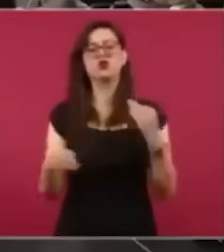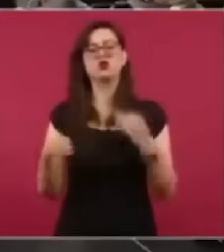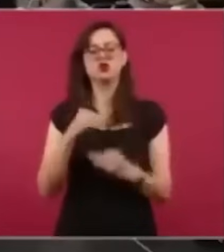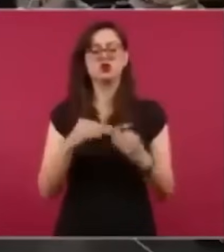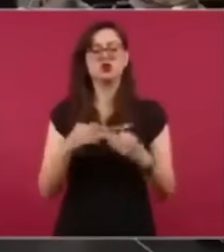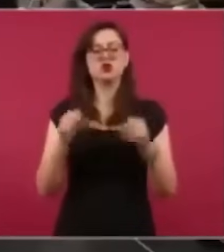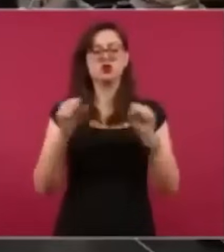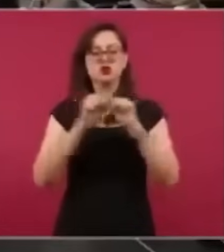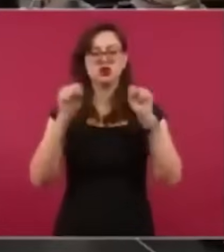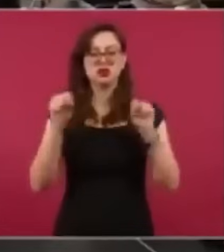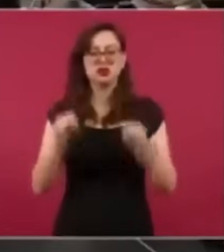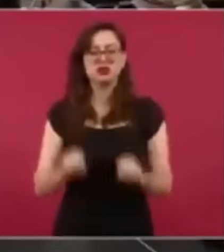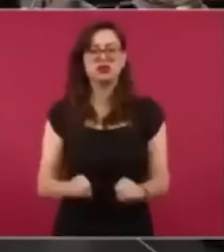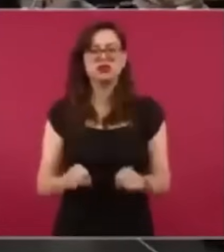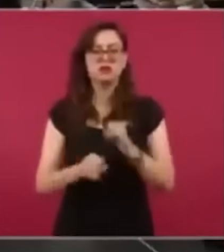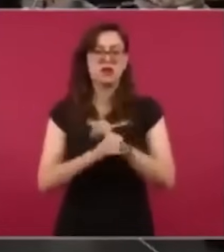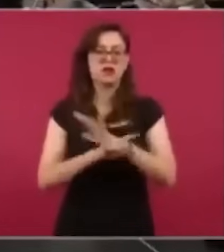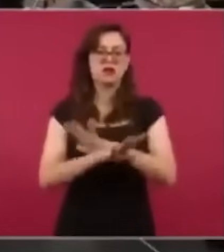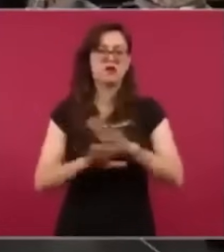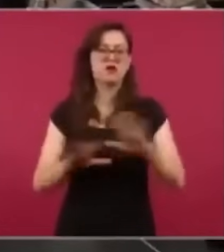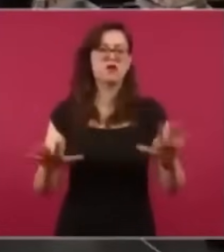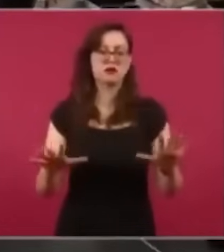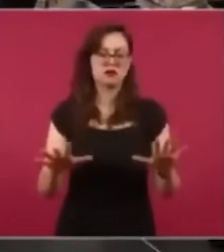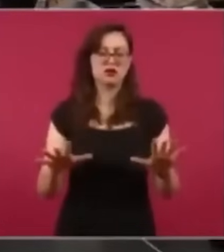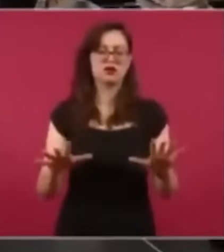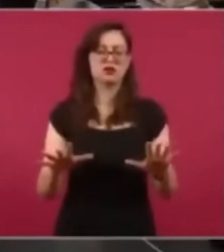el sistema informativo